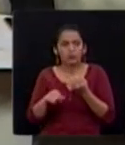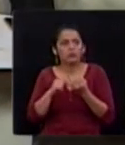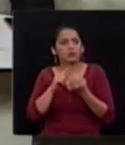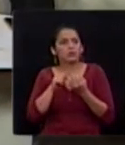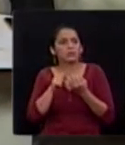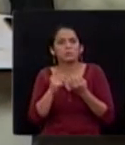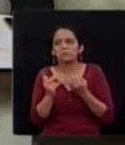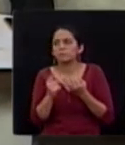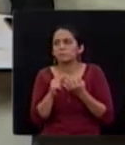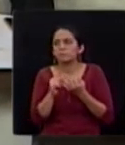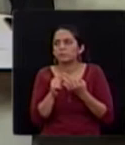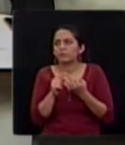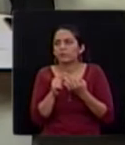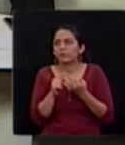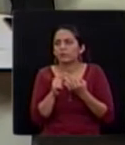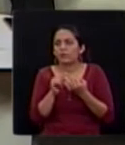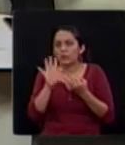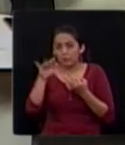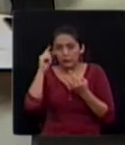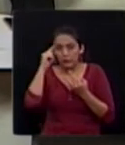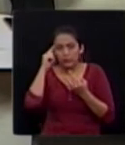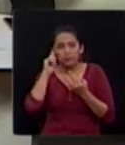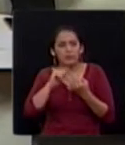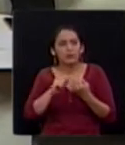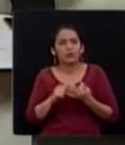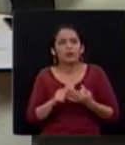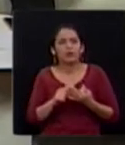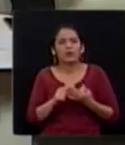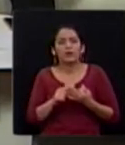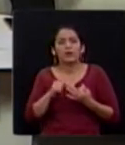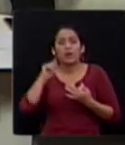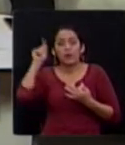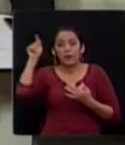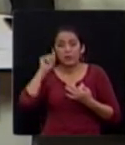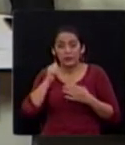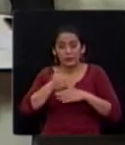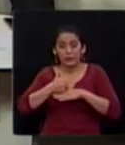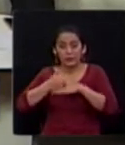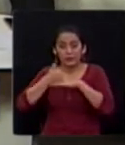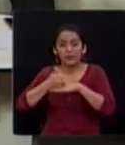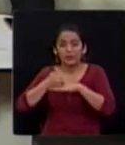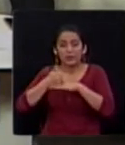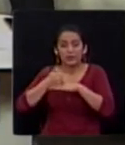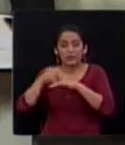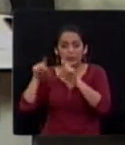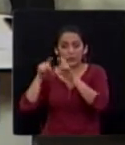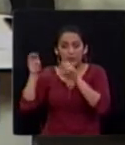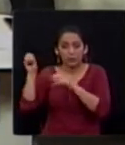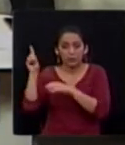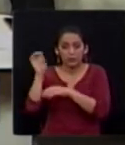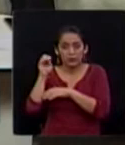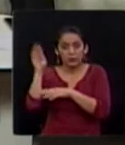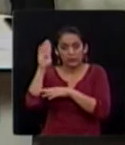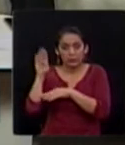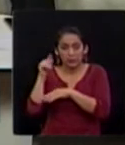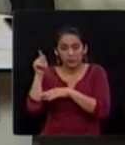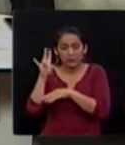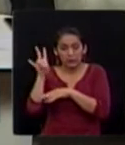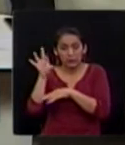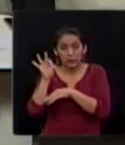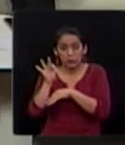que de los 79 ex altos ejecutivos de Odebrecht hoy apresados, que han rendido ya sus declaraciones dentro de